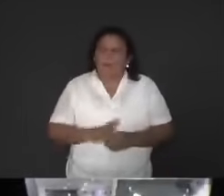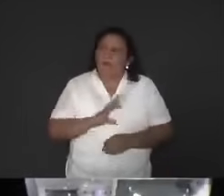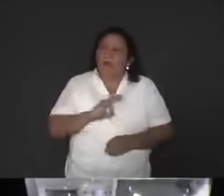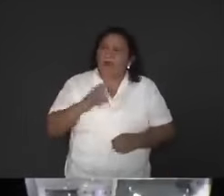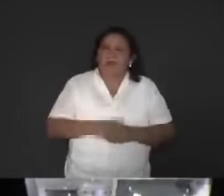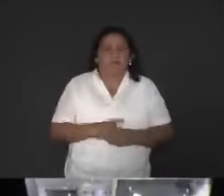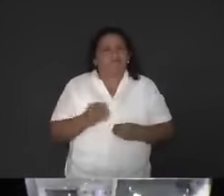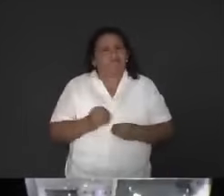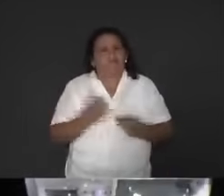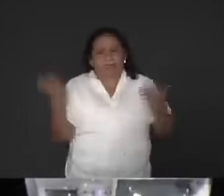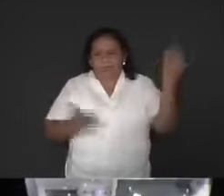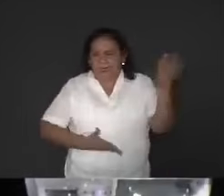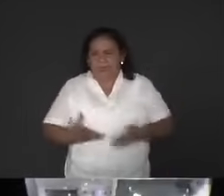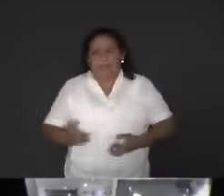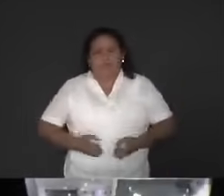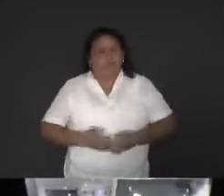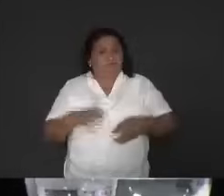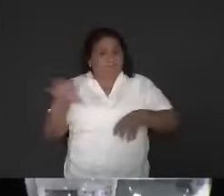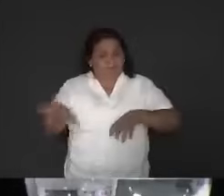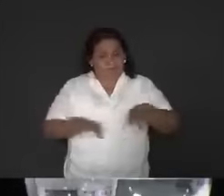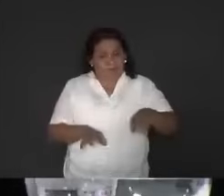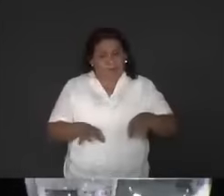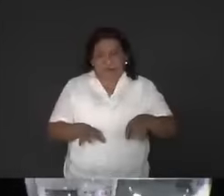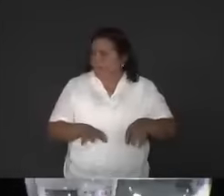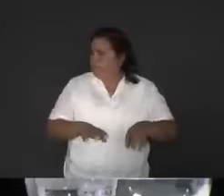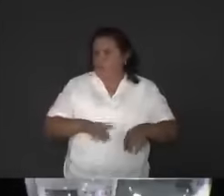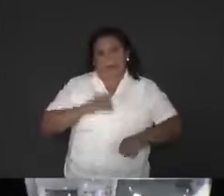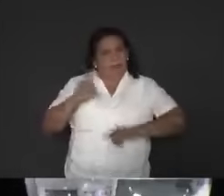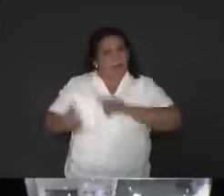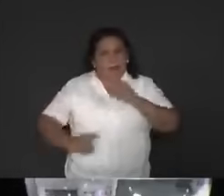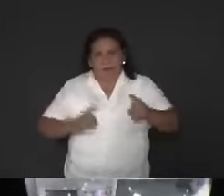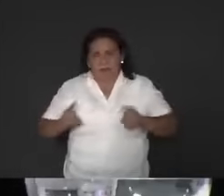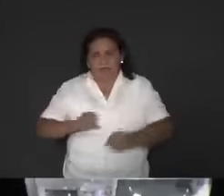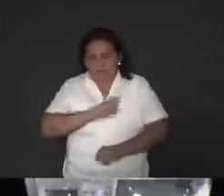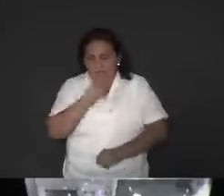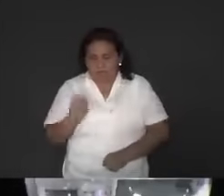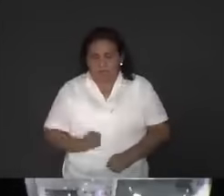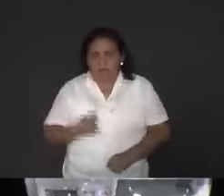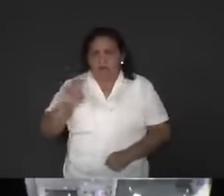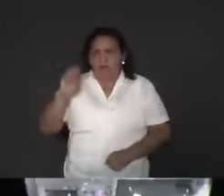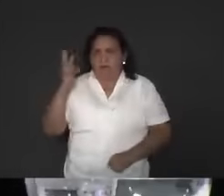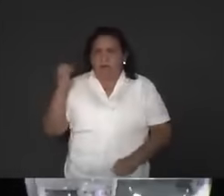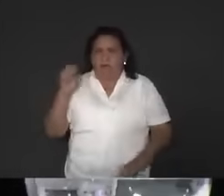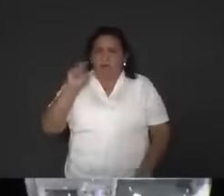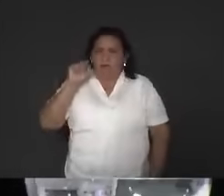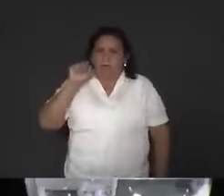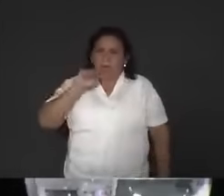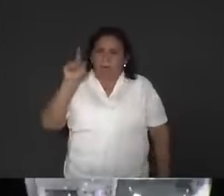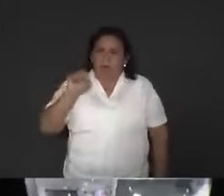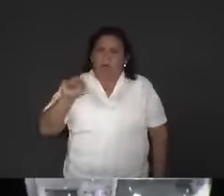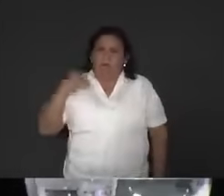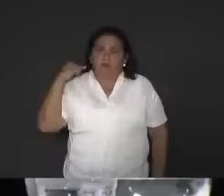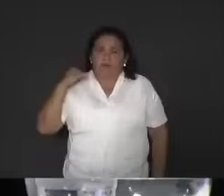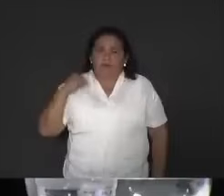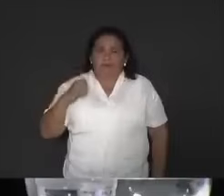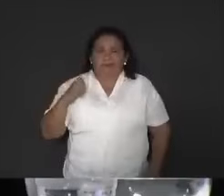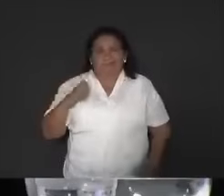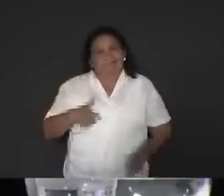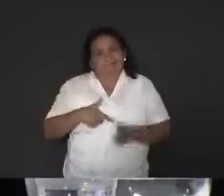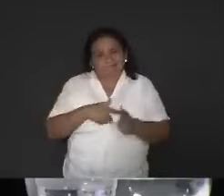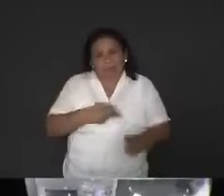enormes empresas, pero nunca habrá desarrollo si el 39% de los yucatecos vive en la